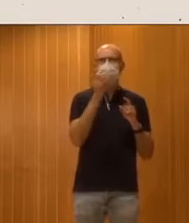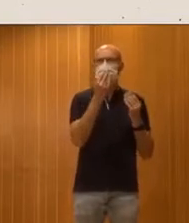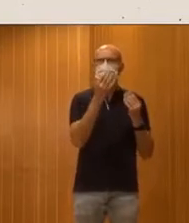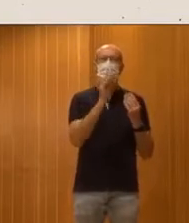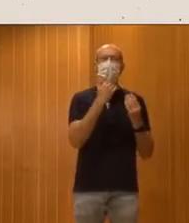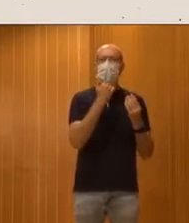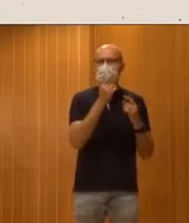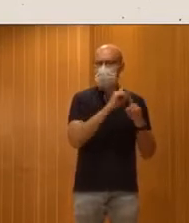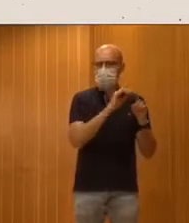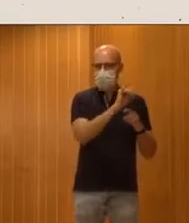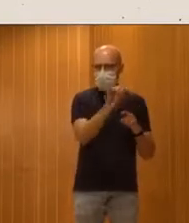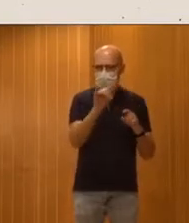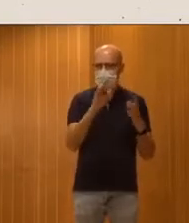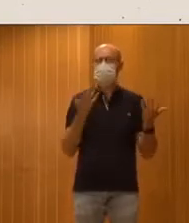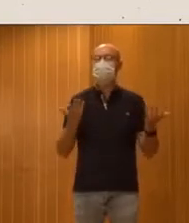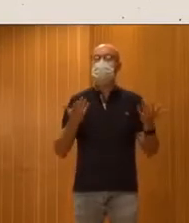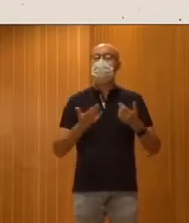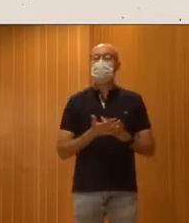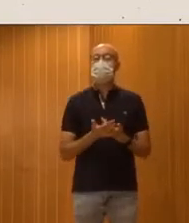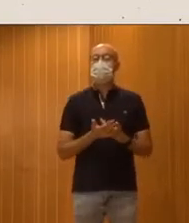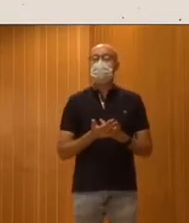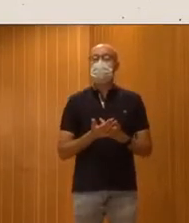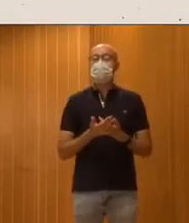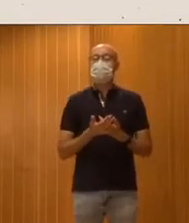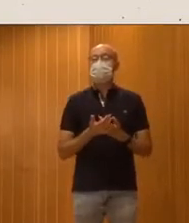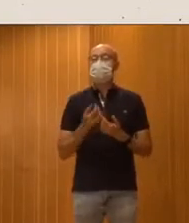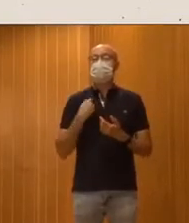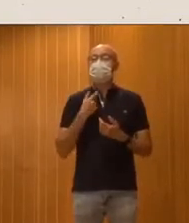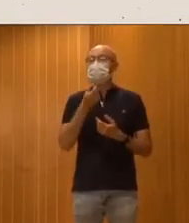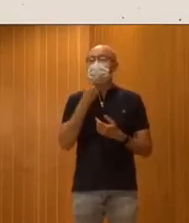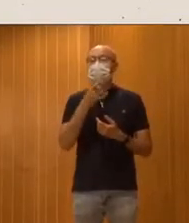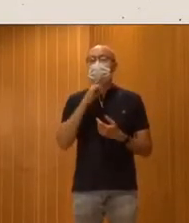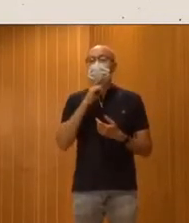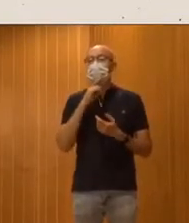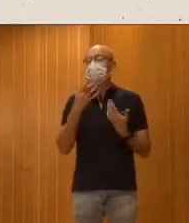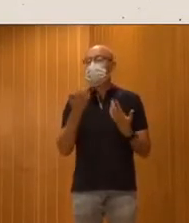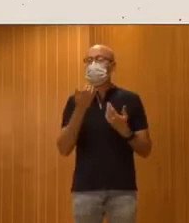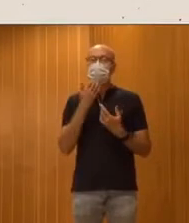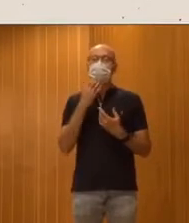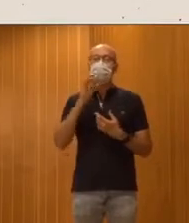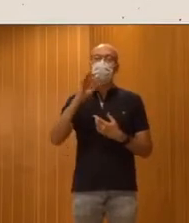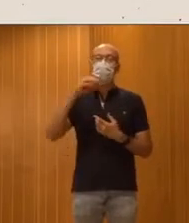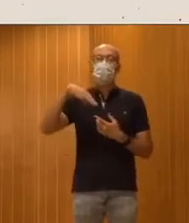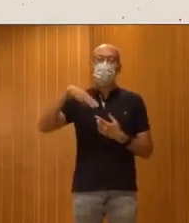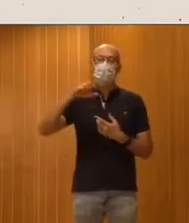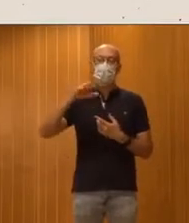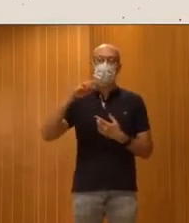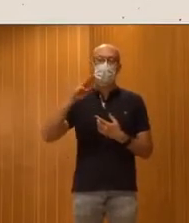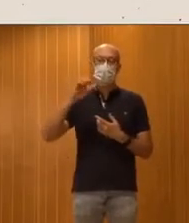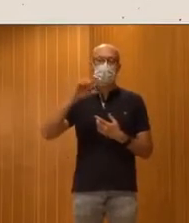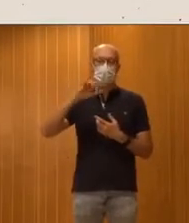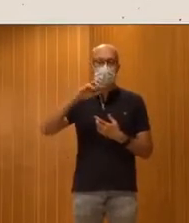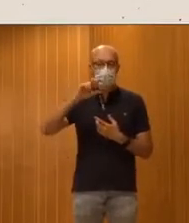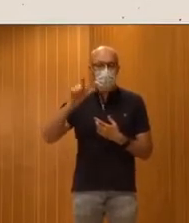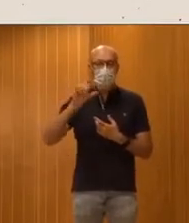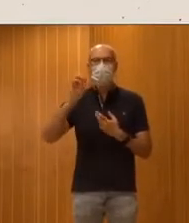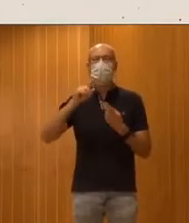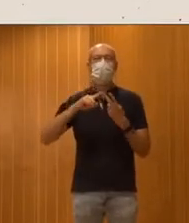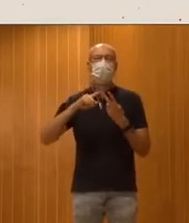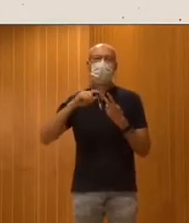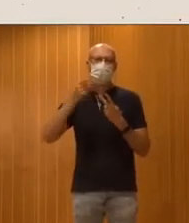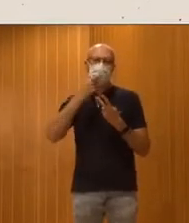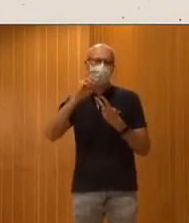y los líderes de las prescripciones erróneas eran el omeprazol y las benzodiazepinas y los